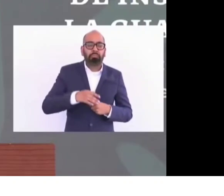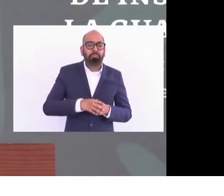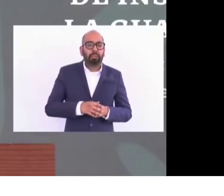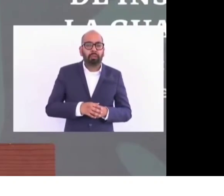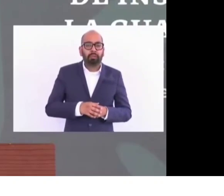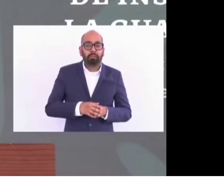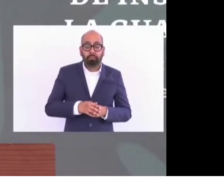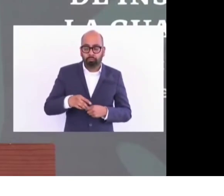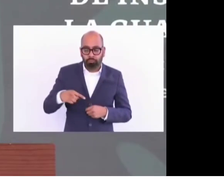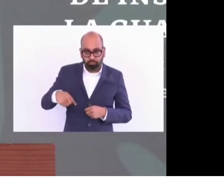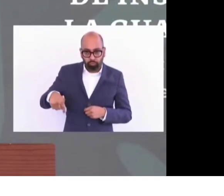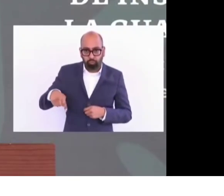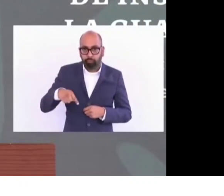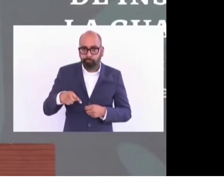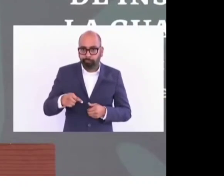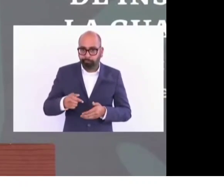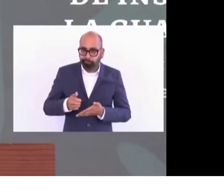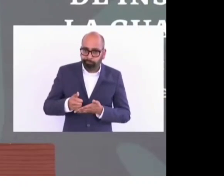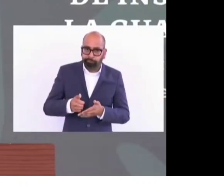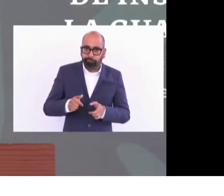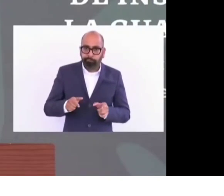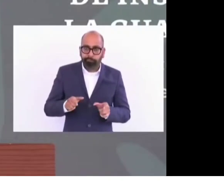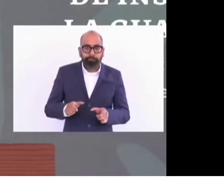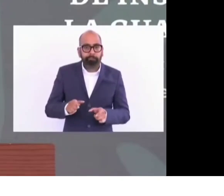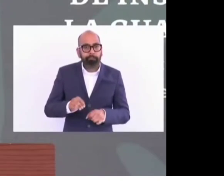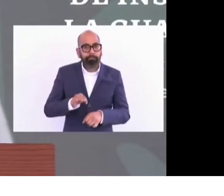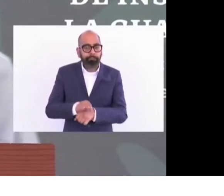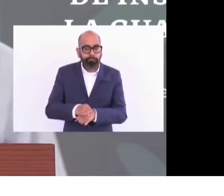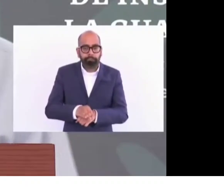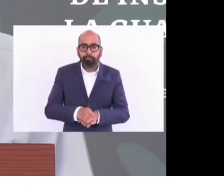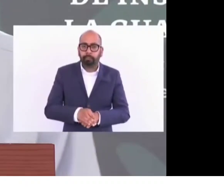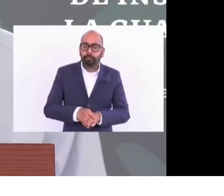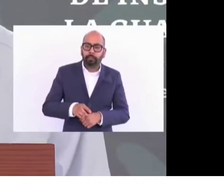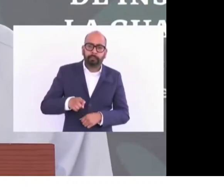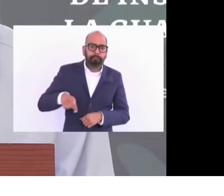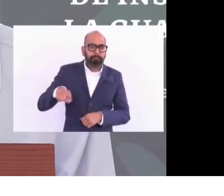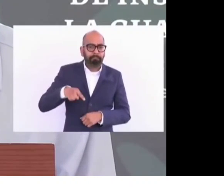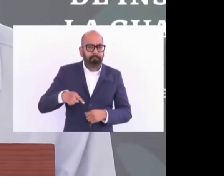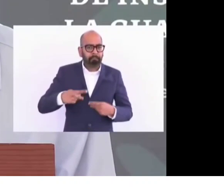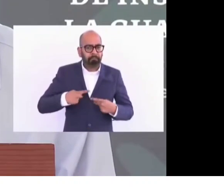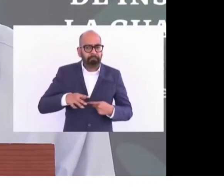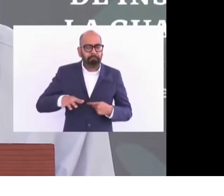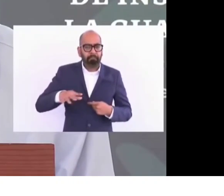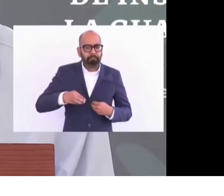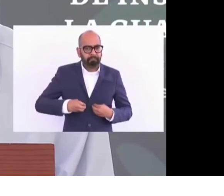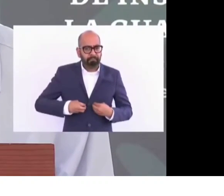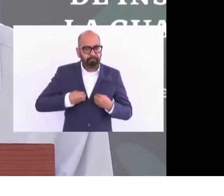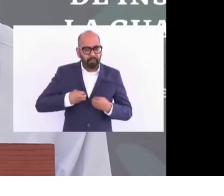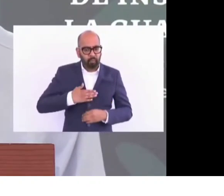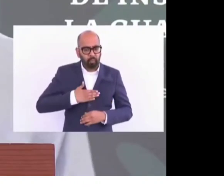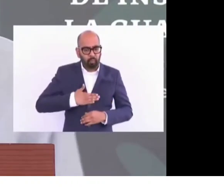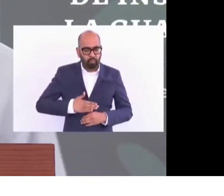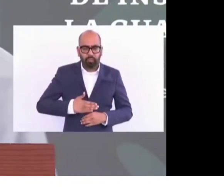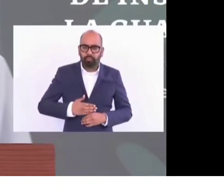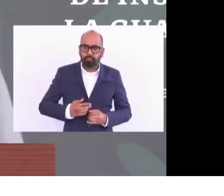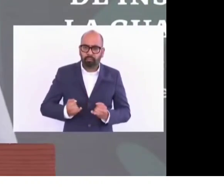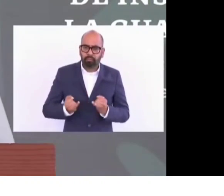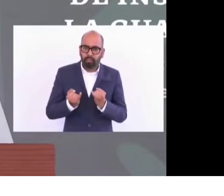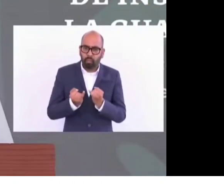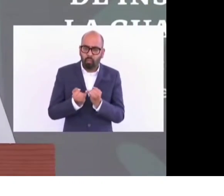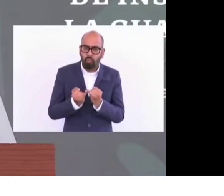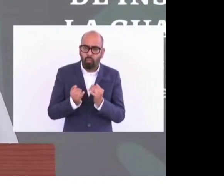garantizando el derecho del pueblo a una vida más justa, más igualitaria,